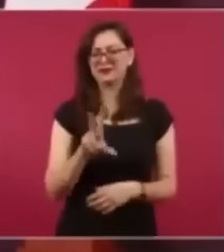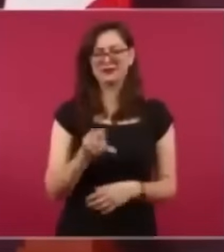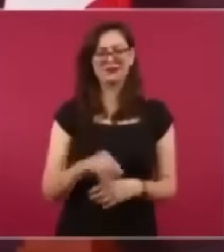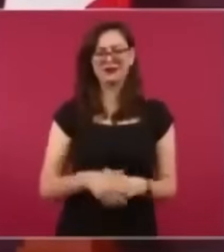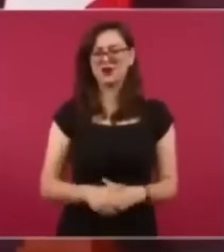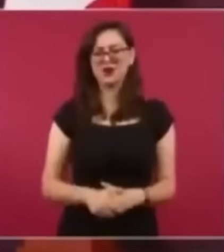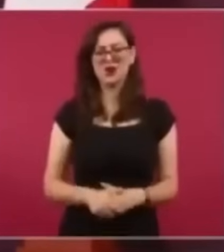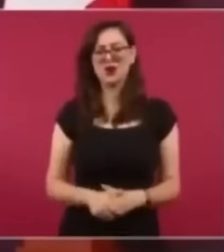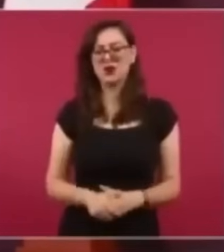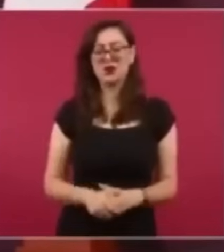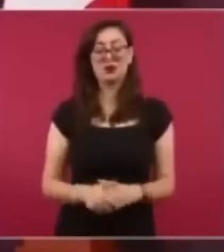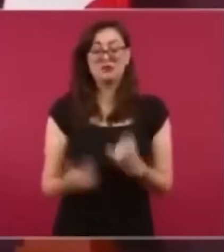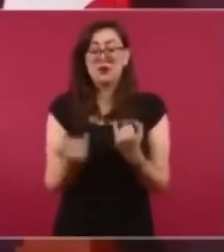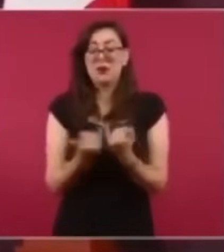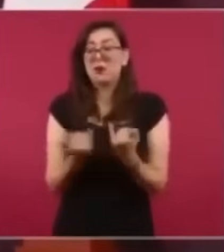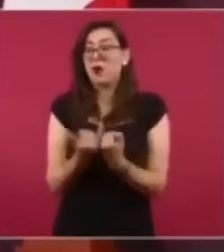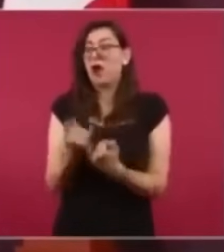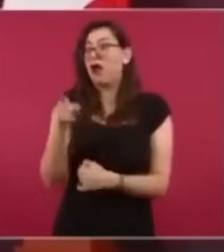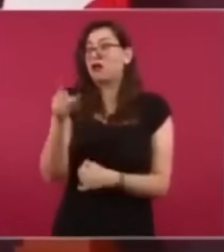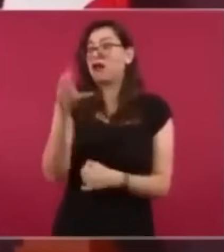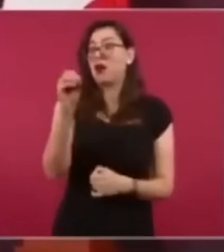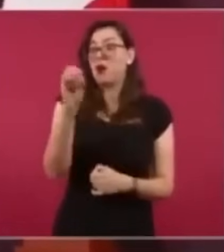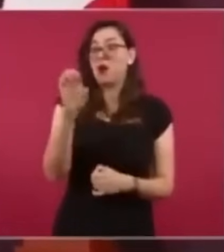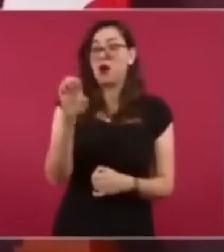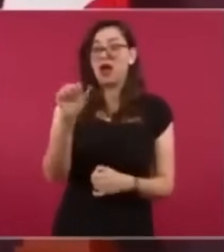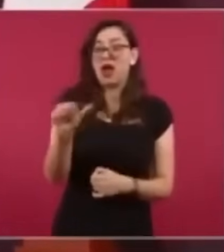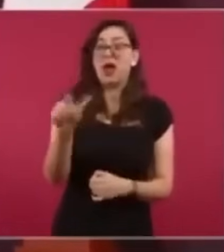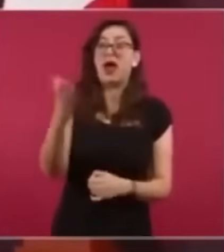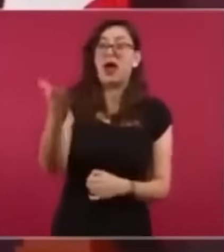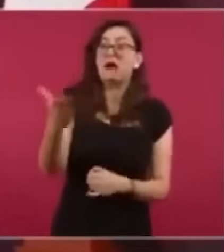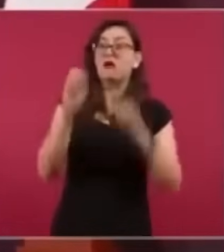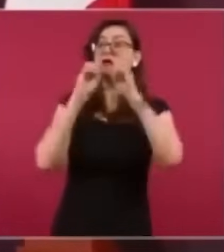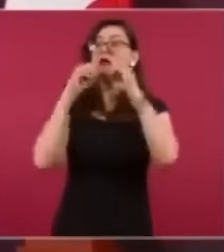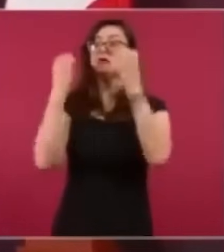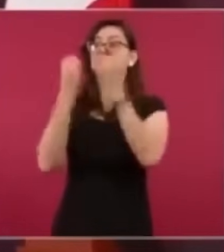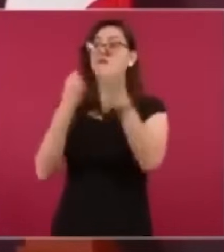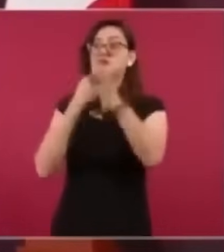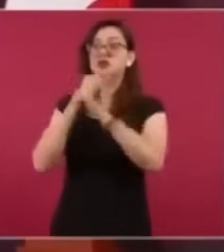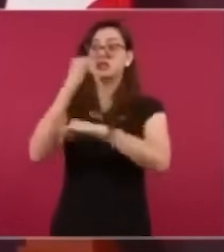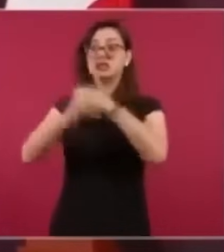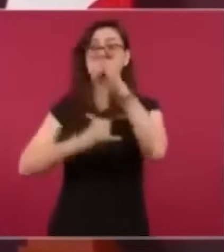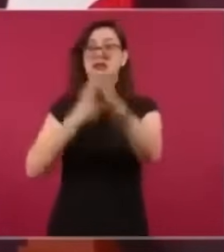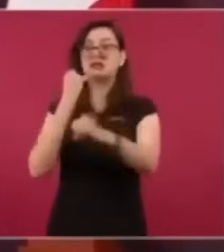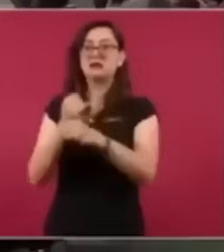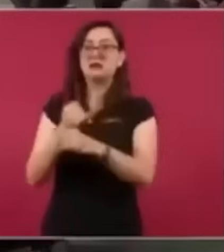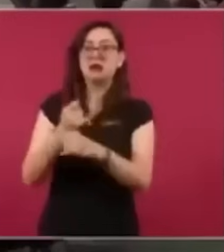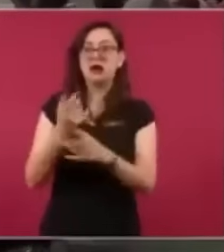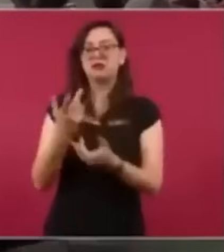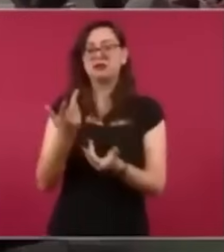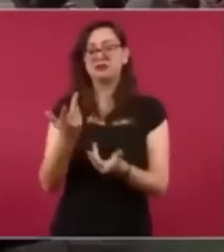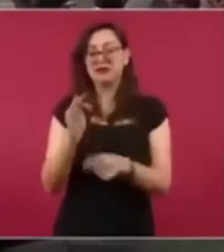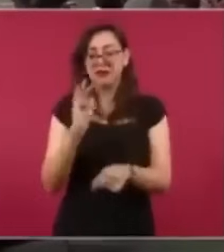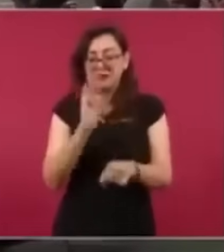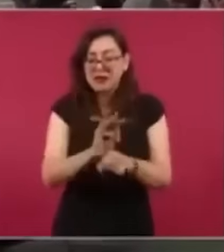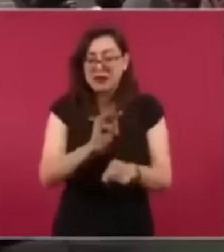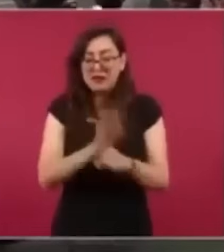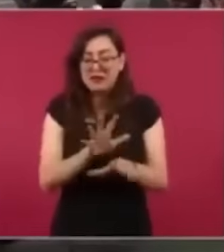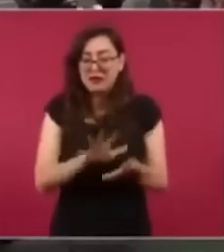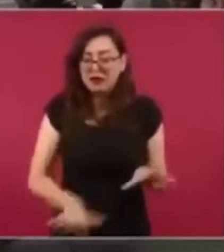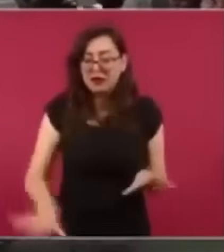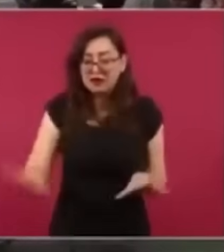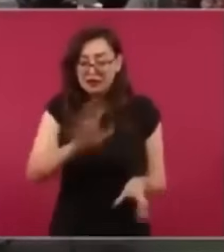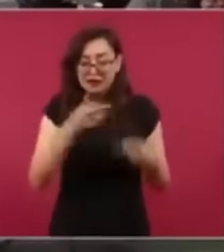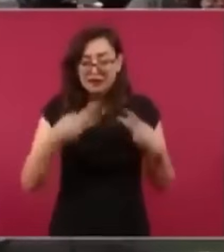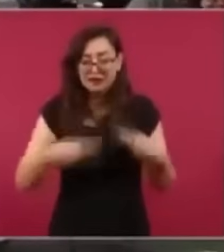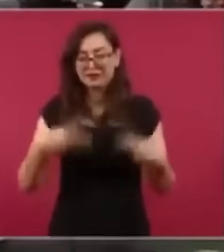es como la OEA, como muchas organizaciones que están al servicio de los grupos de